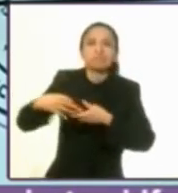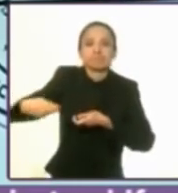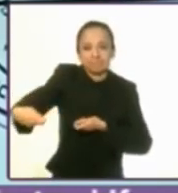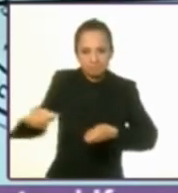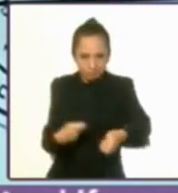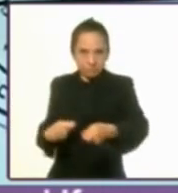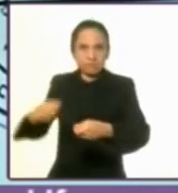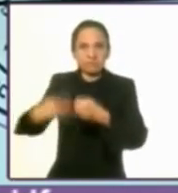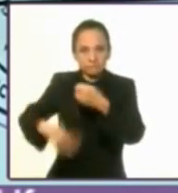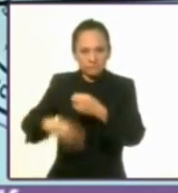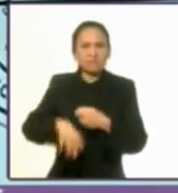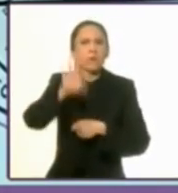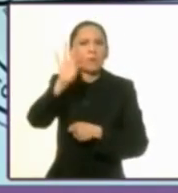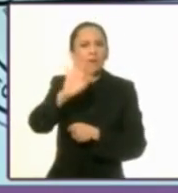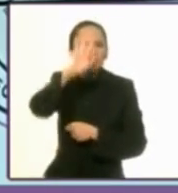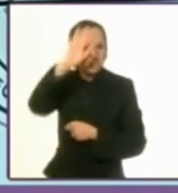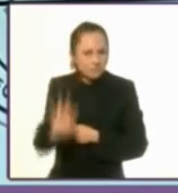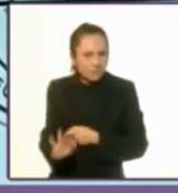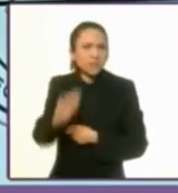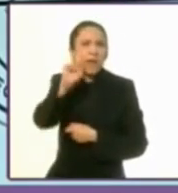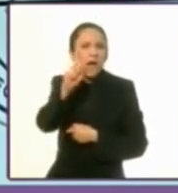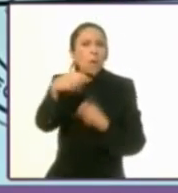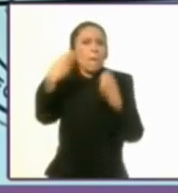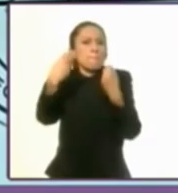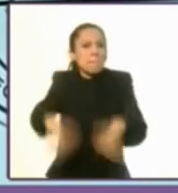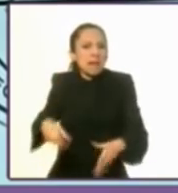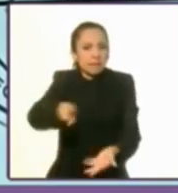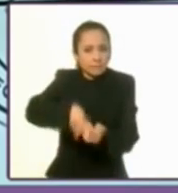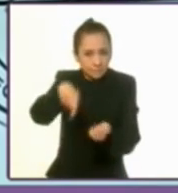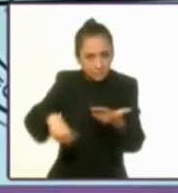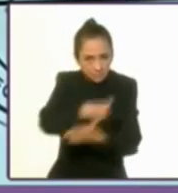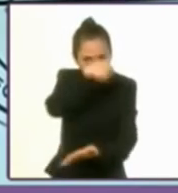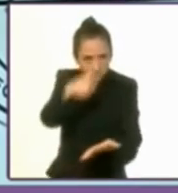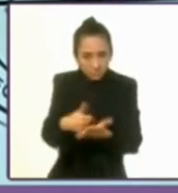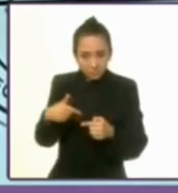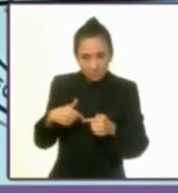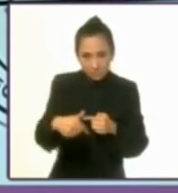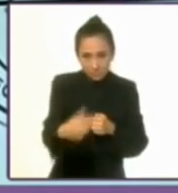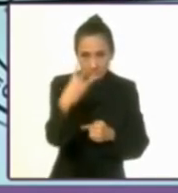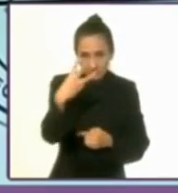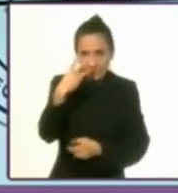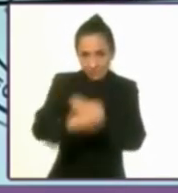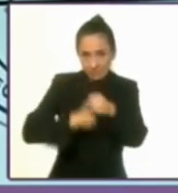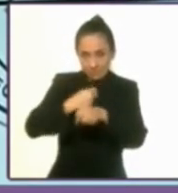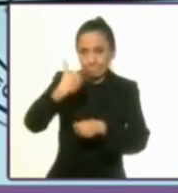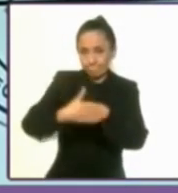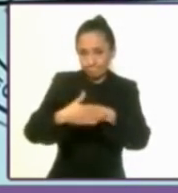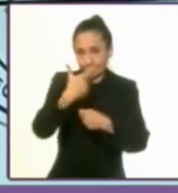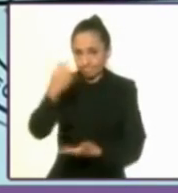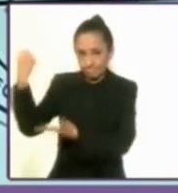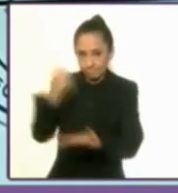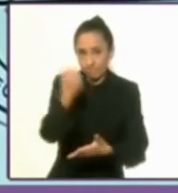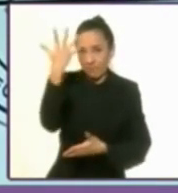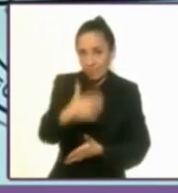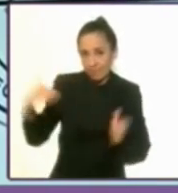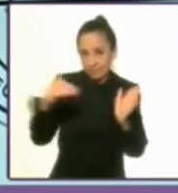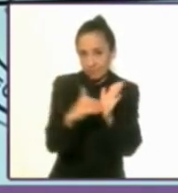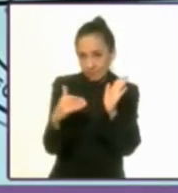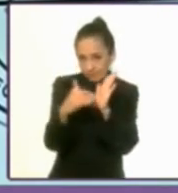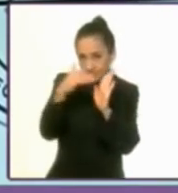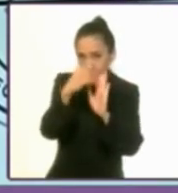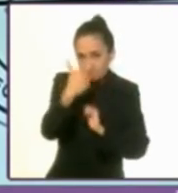inversión 40% del agua en la ciudad en los siguientes tres años tenemos que invertir 10 mil millones de pesos para